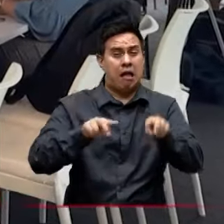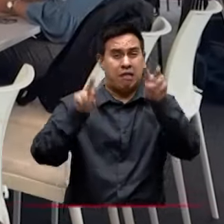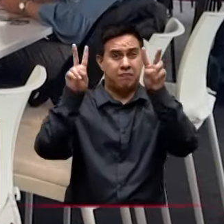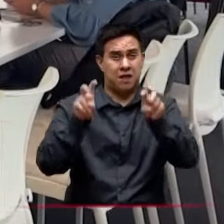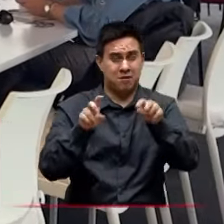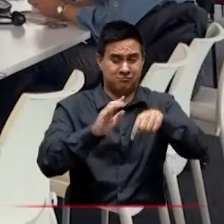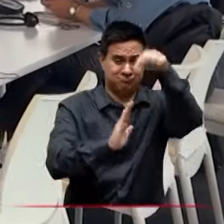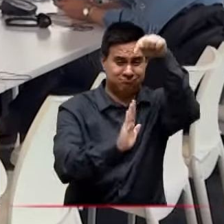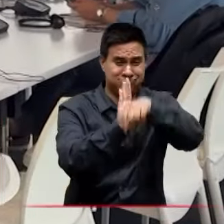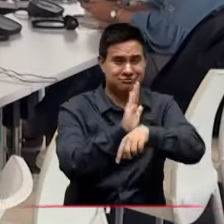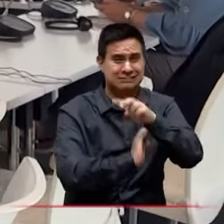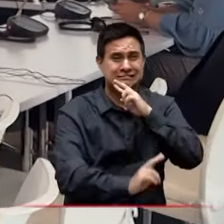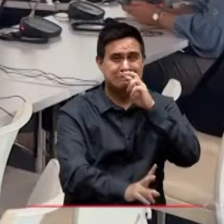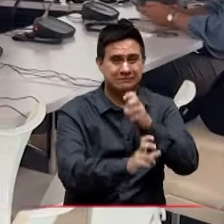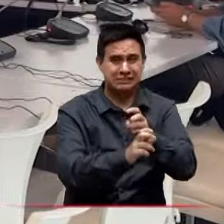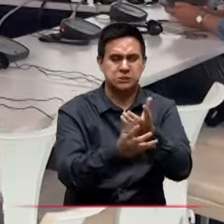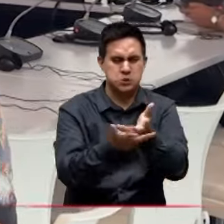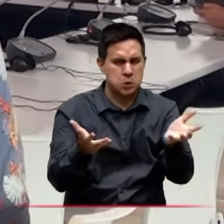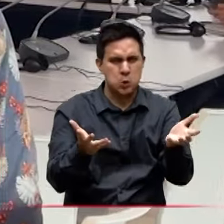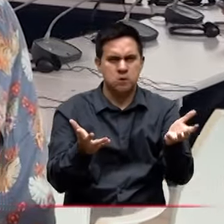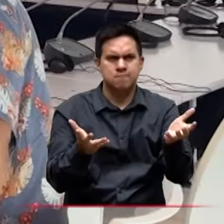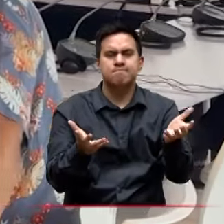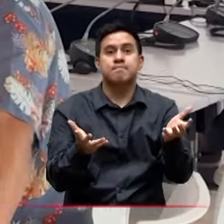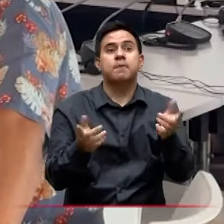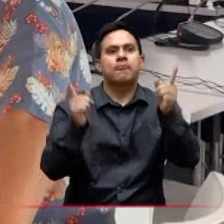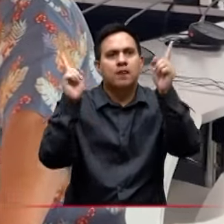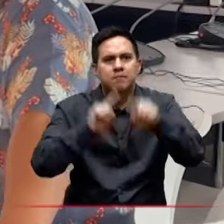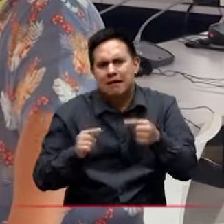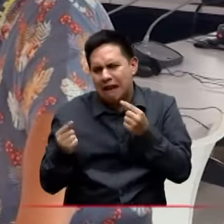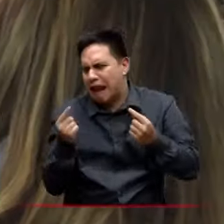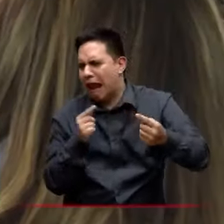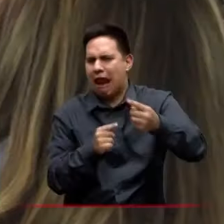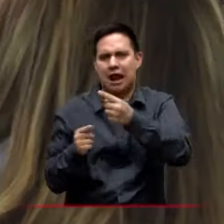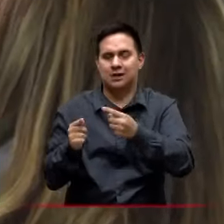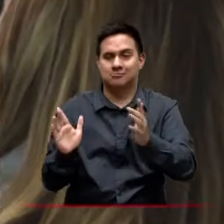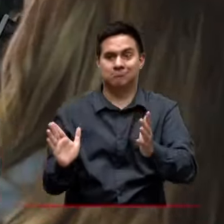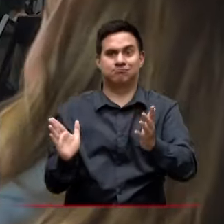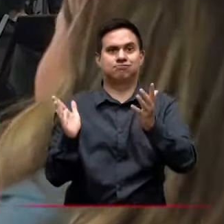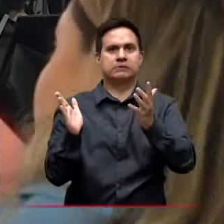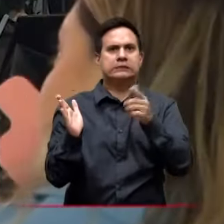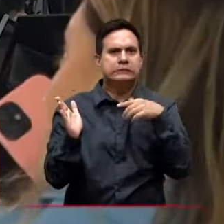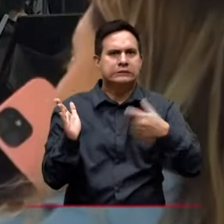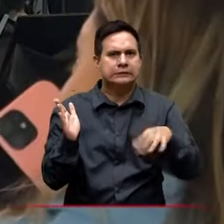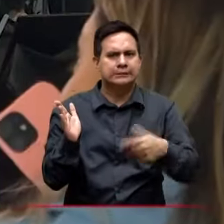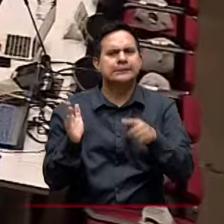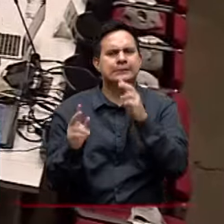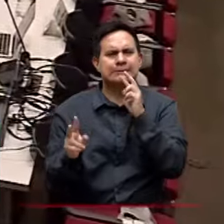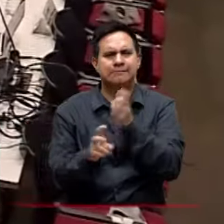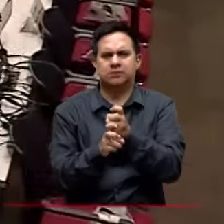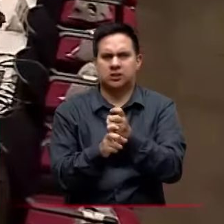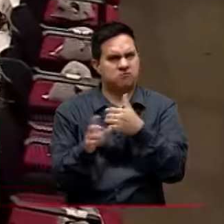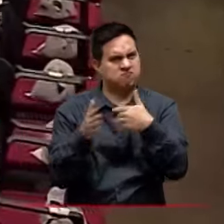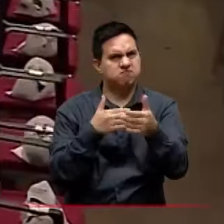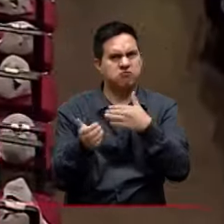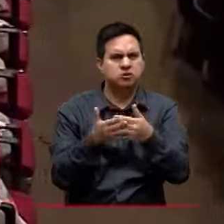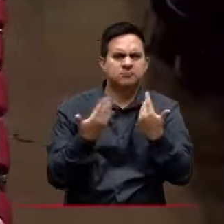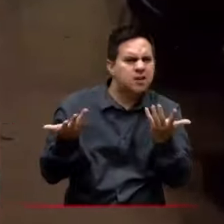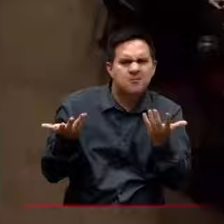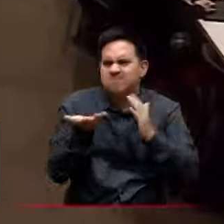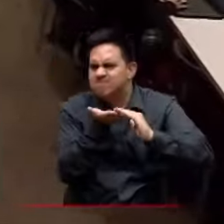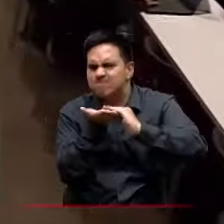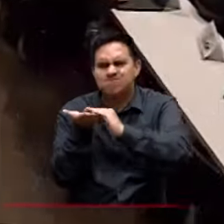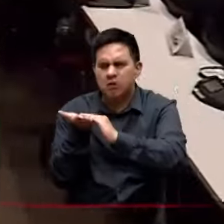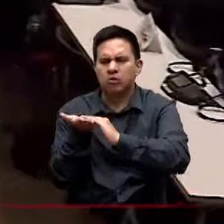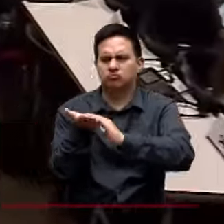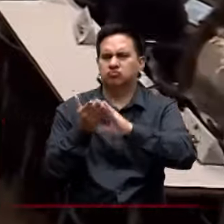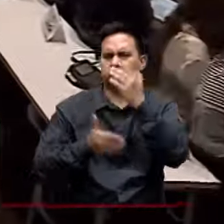en los temas más álgidos de discusión. Ya se han encontrado caminos para avanzar. Los temas y